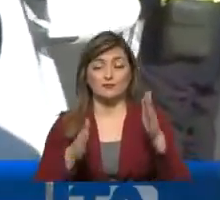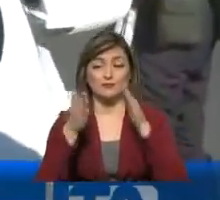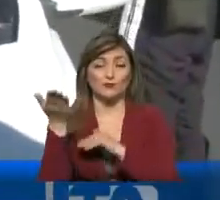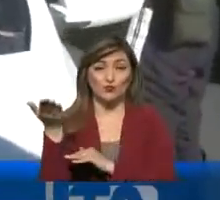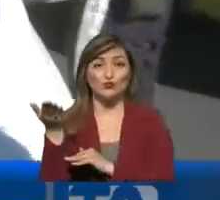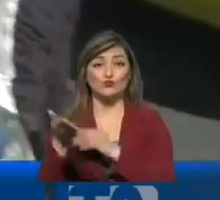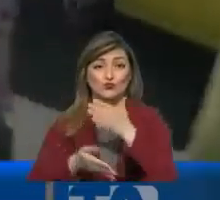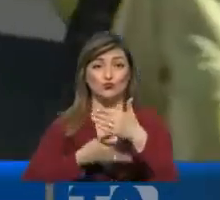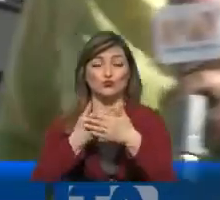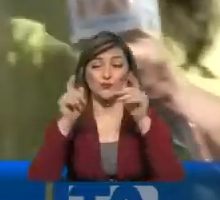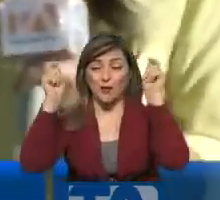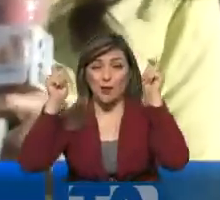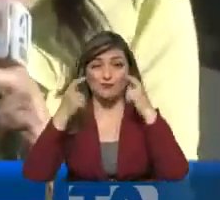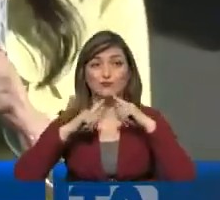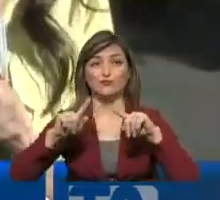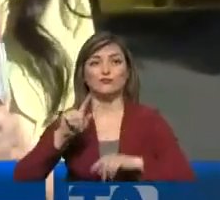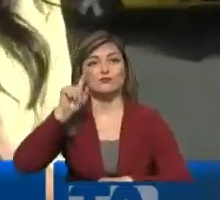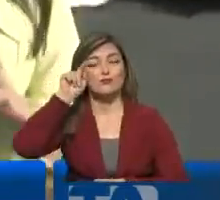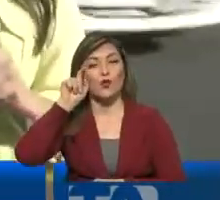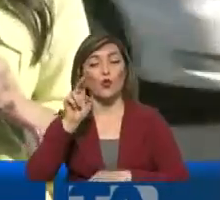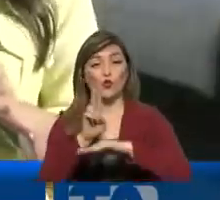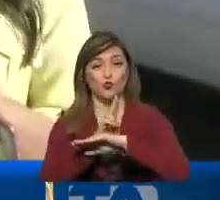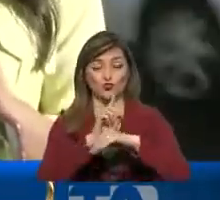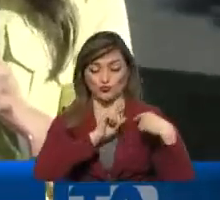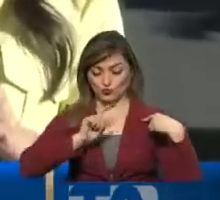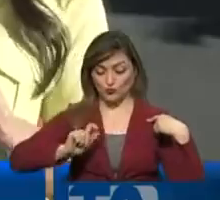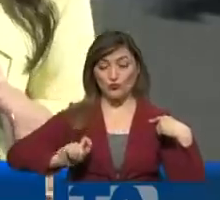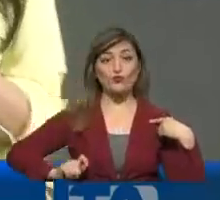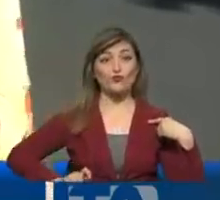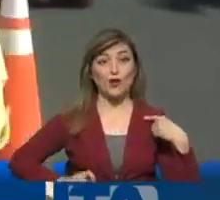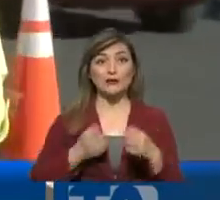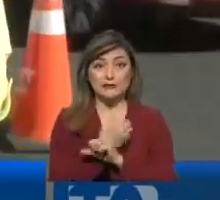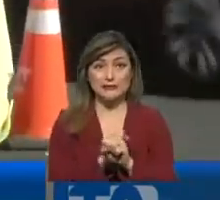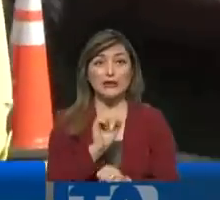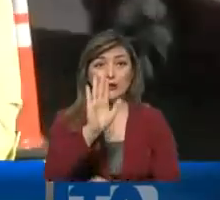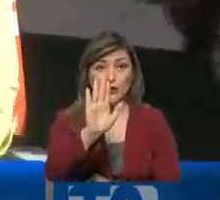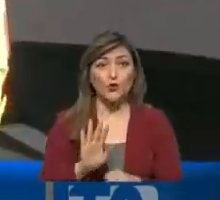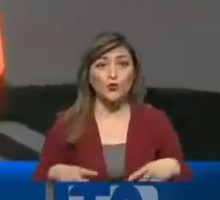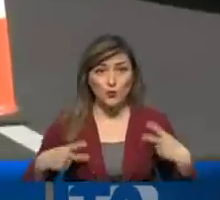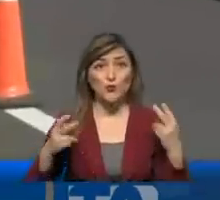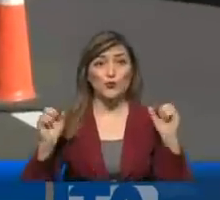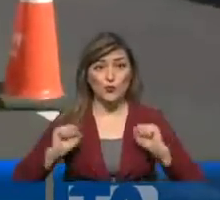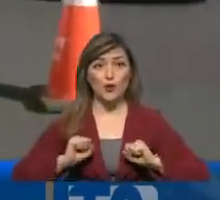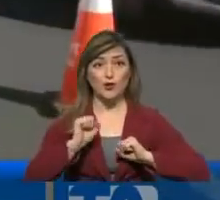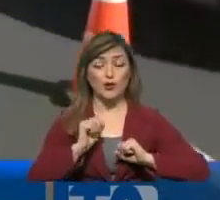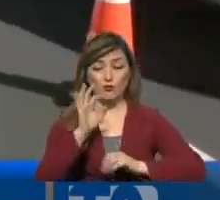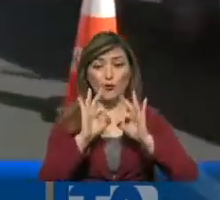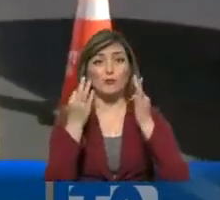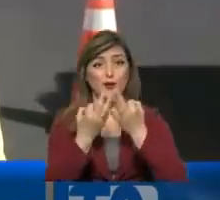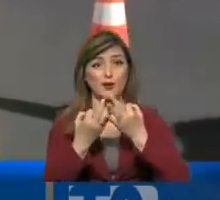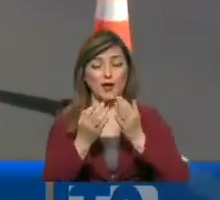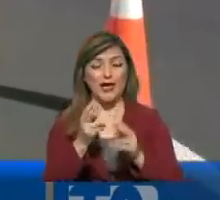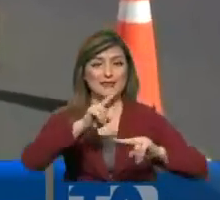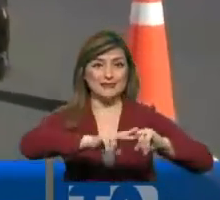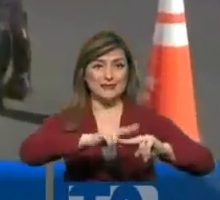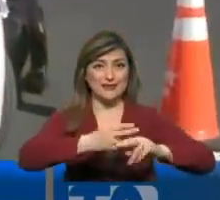lo que es parte de esta campaña. Recuerde que el usar el cinturón de seguridad puede salvar su vida y la vida de sus familiares, de